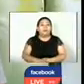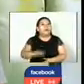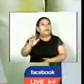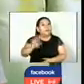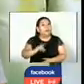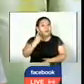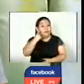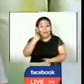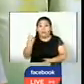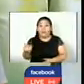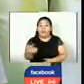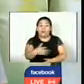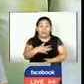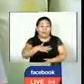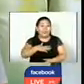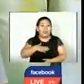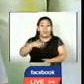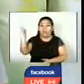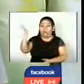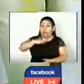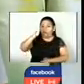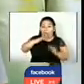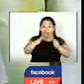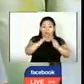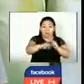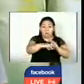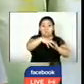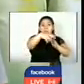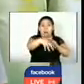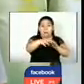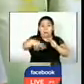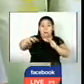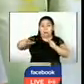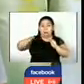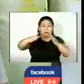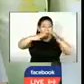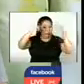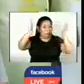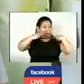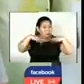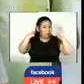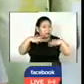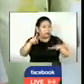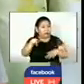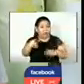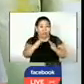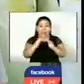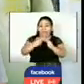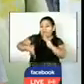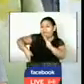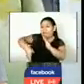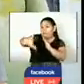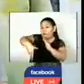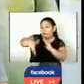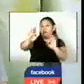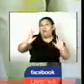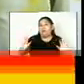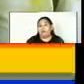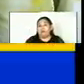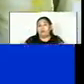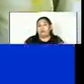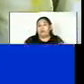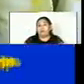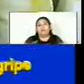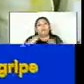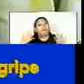que bastantes personas ya tienen la basura ahí en sus casas ya eso tiene de hondez en las calles también entonces